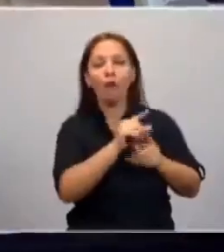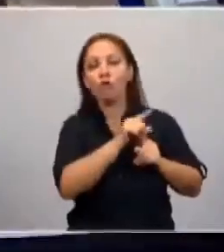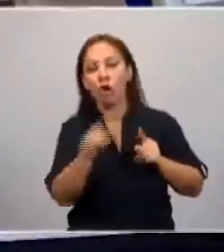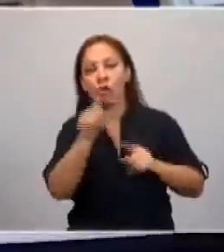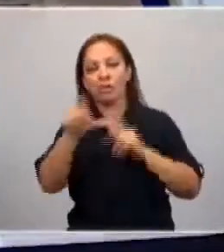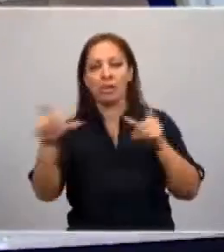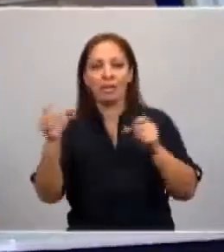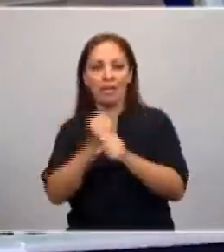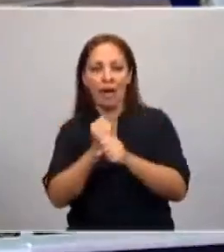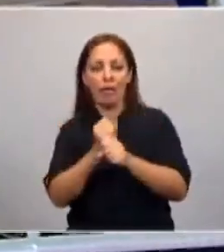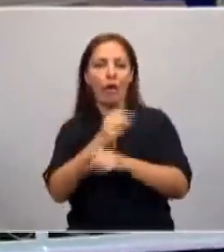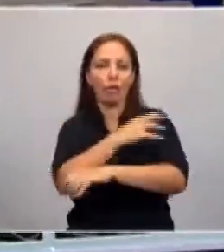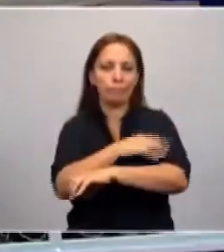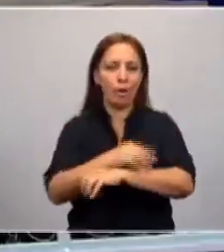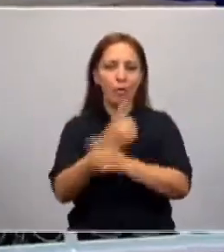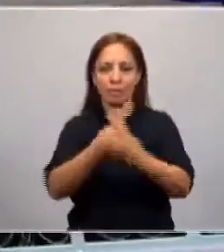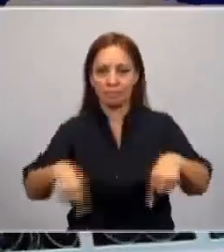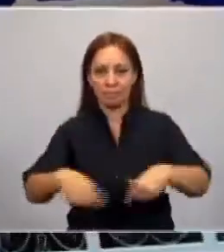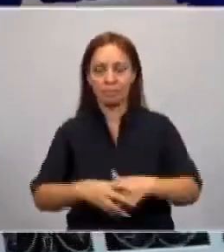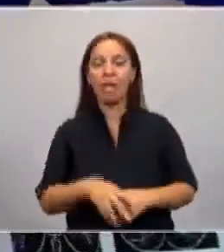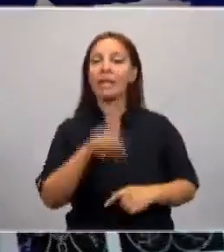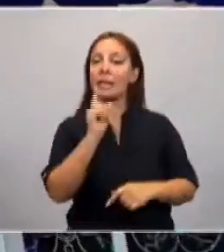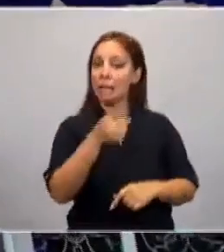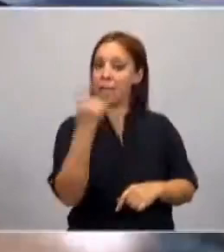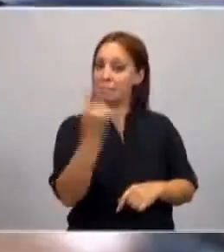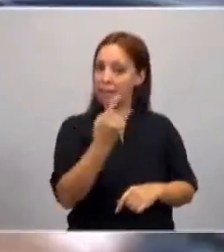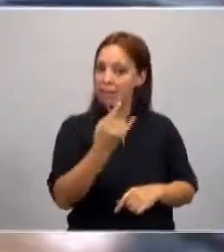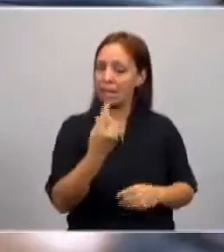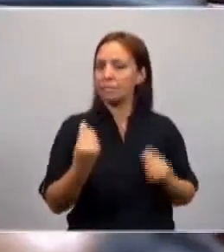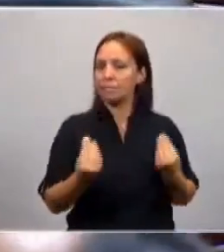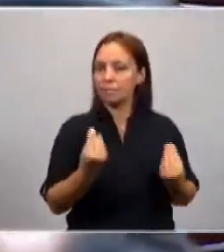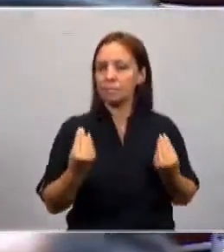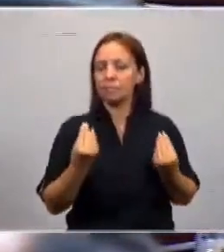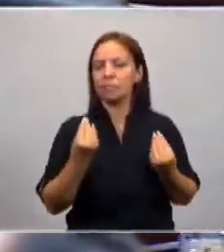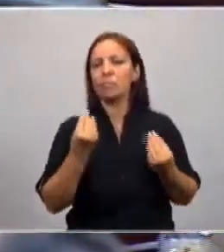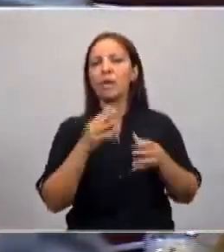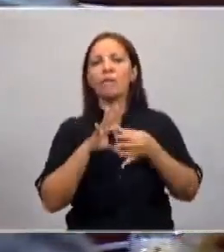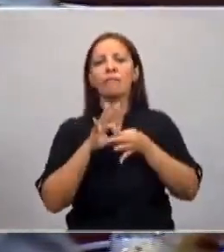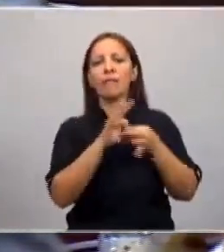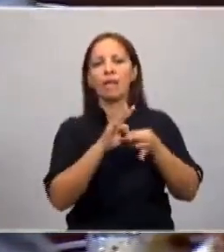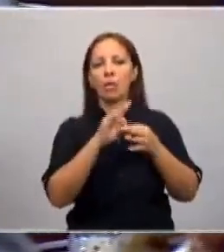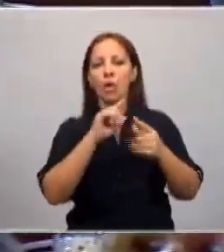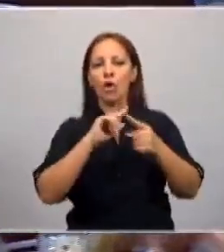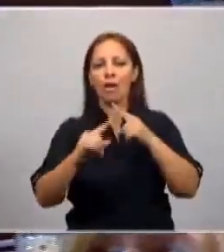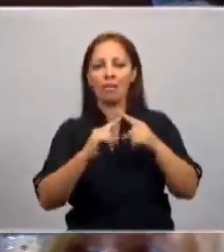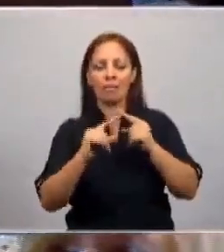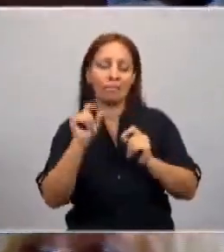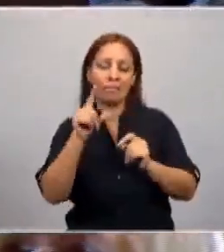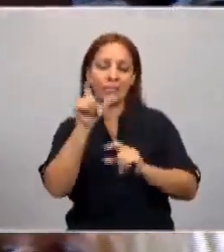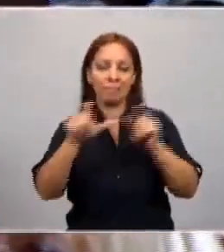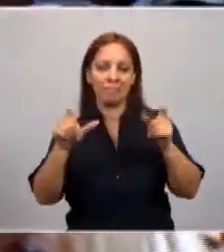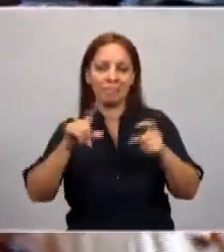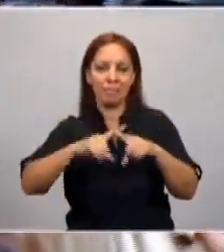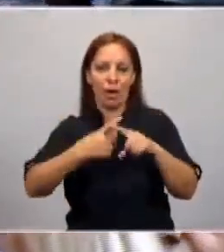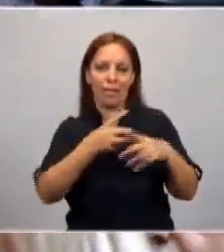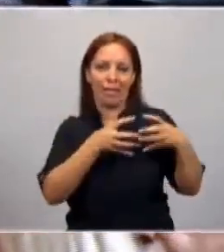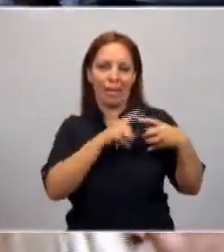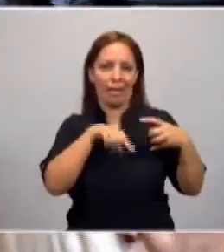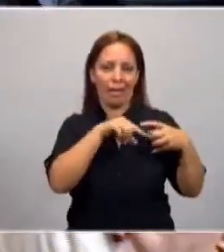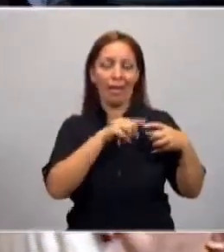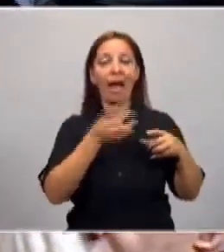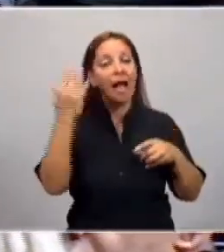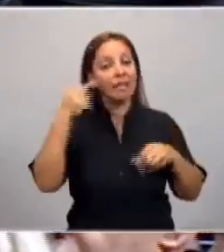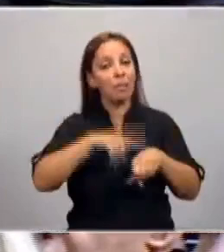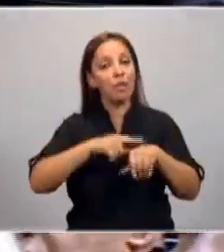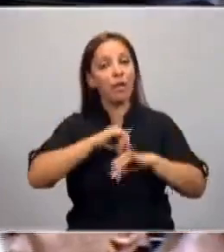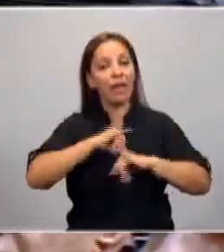tienen. También se mintió sobre la relación con la política, con la casta. En la campaña se repitió mil veces